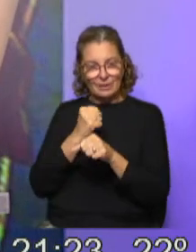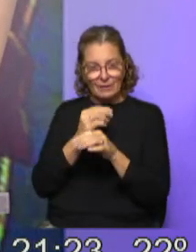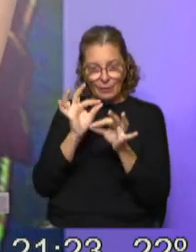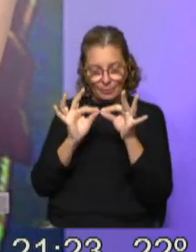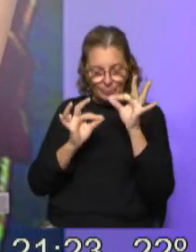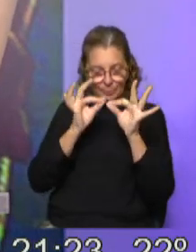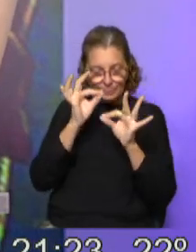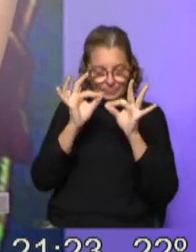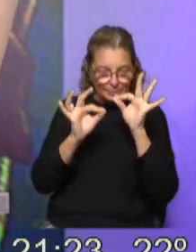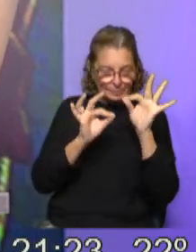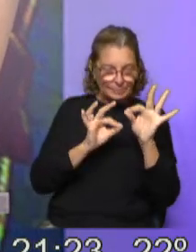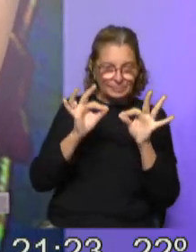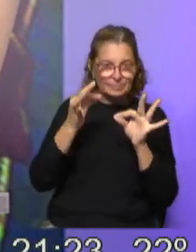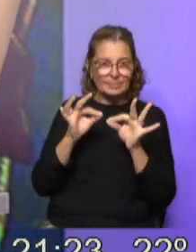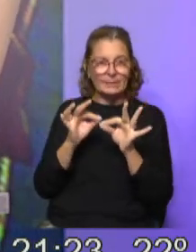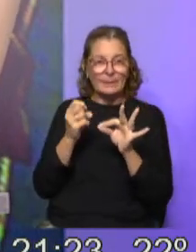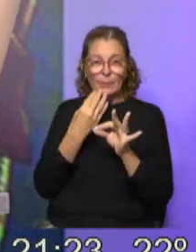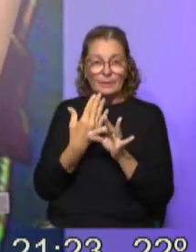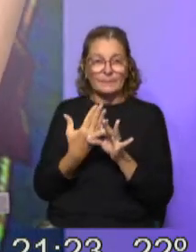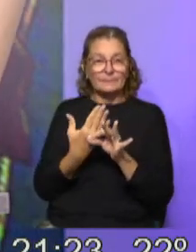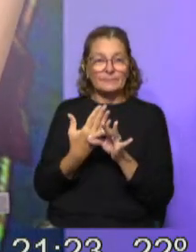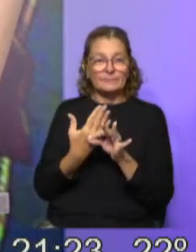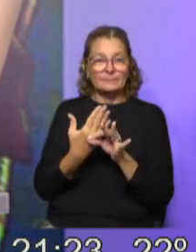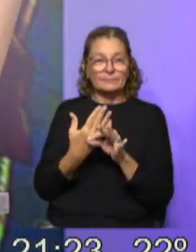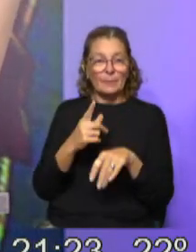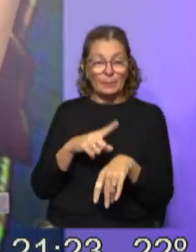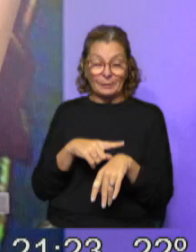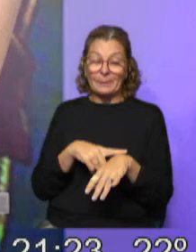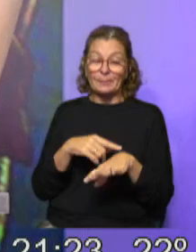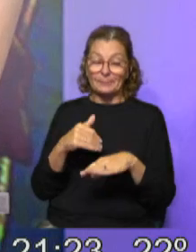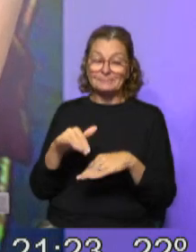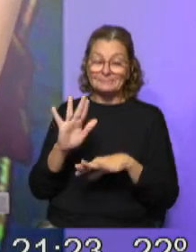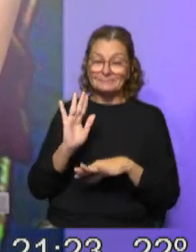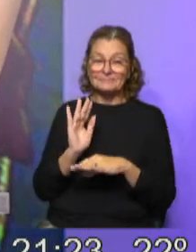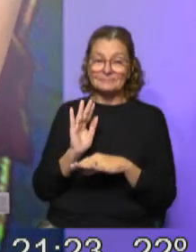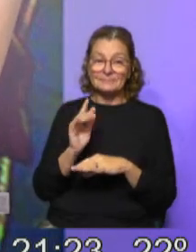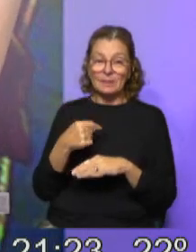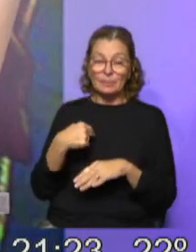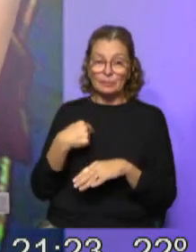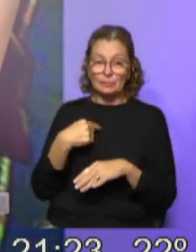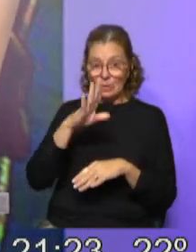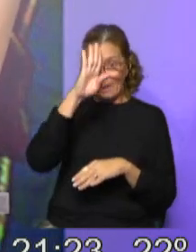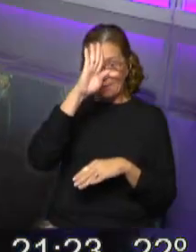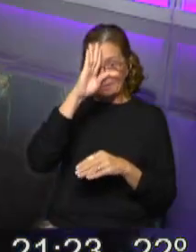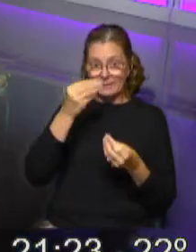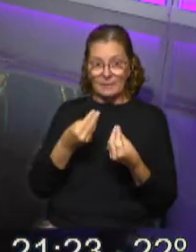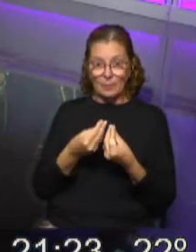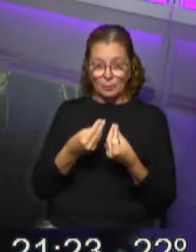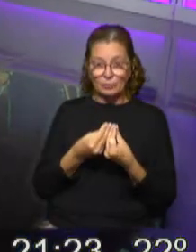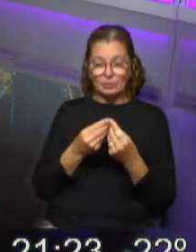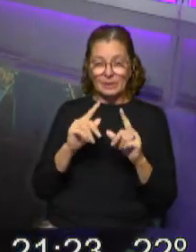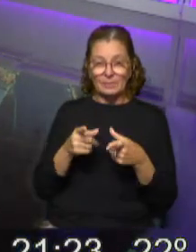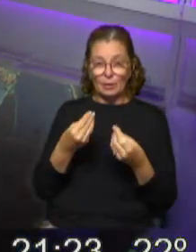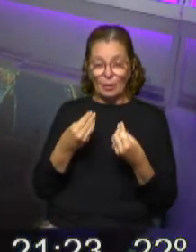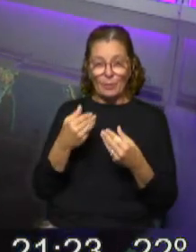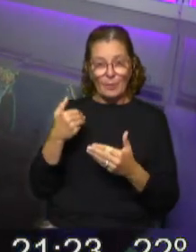minucioso. Sí. Y bueno, tomó su tiempo, pero yo aprendí mucho también de cómo